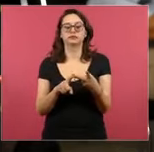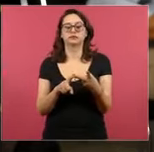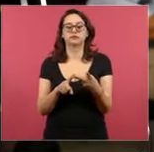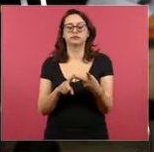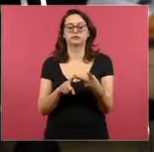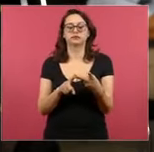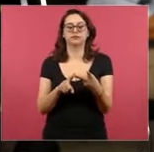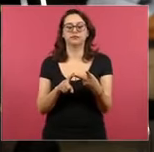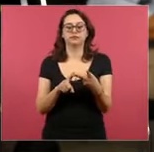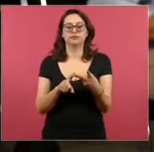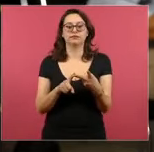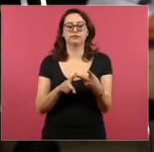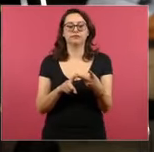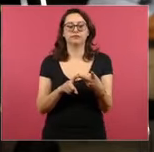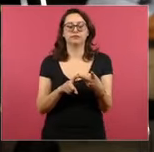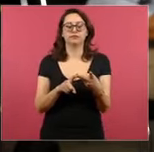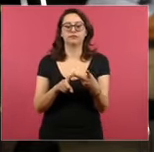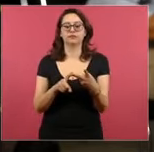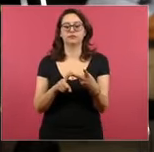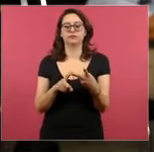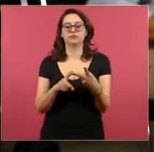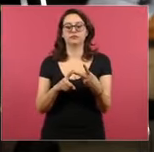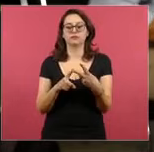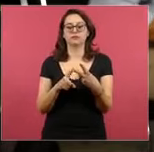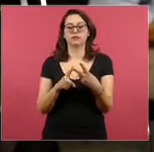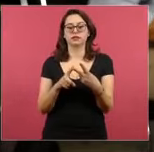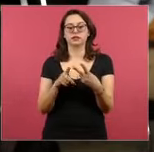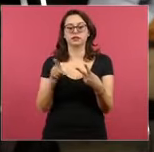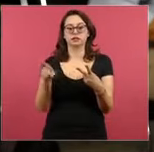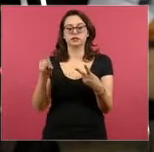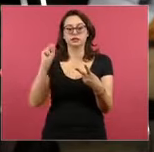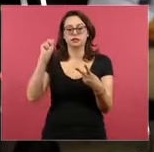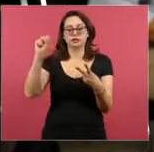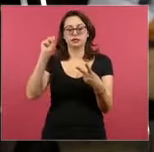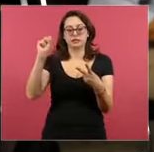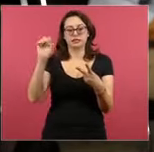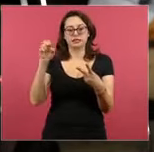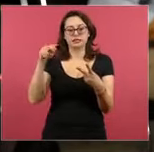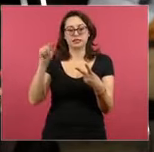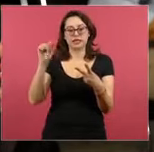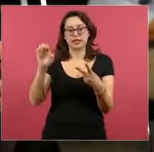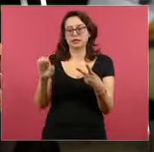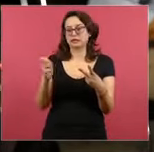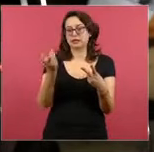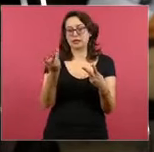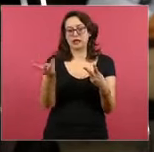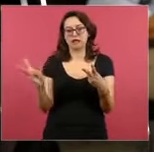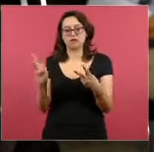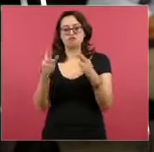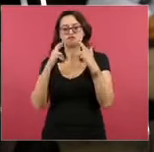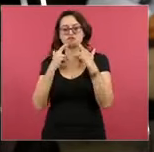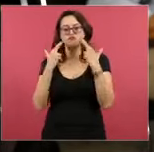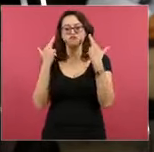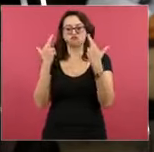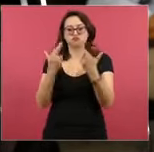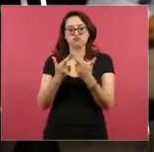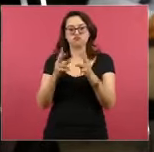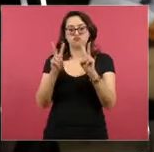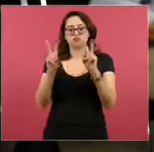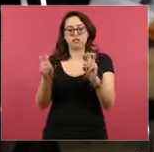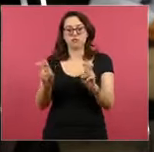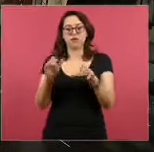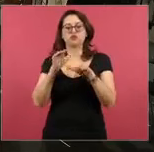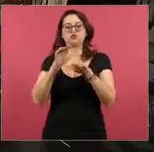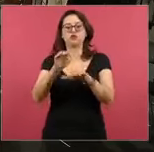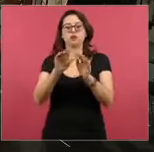que tuvieron con el CENTE, en la que pues cerraron filas, ¿no?, en torno a la distribución de los libros de